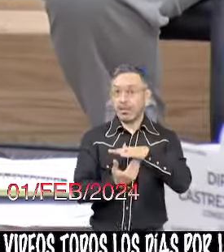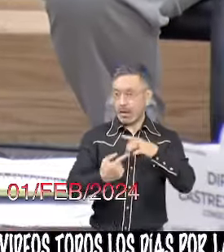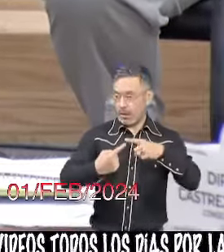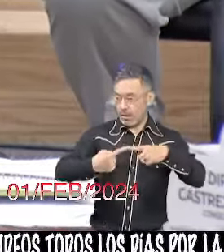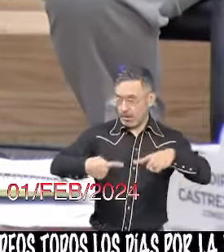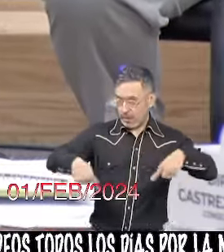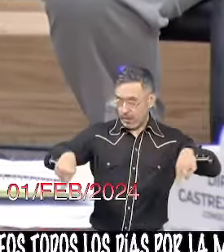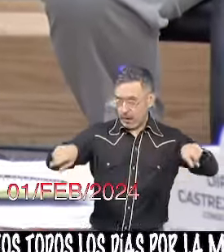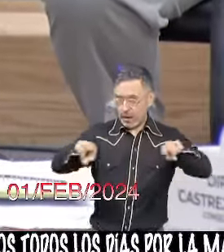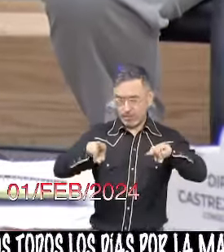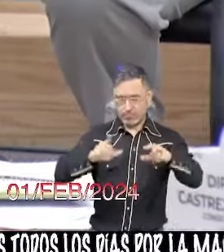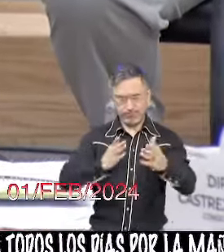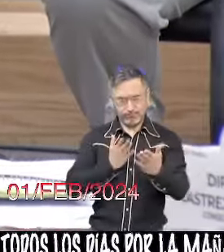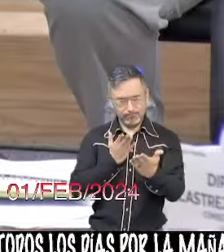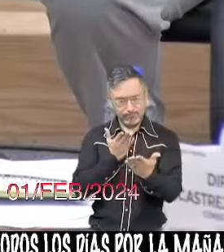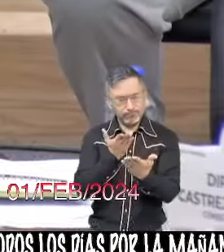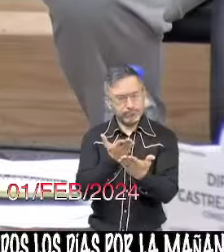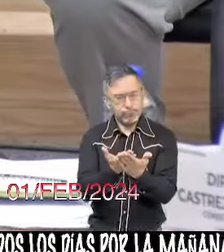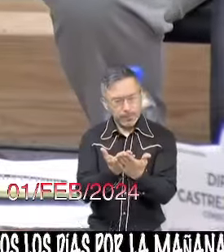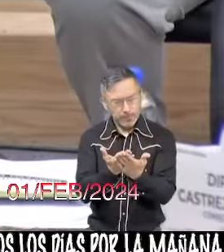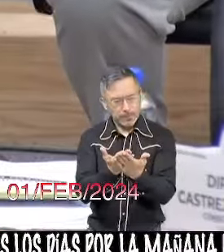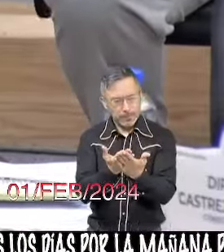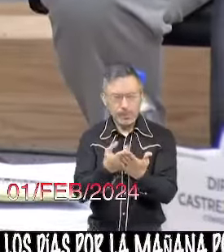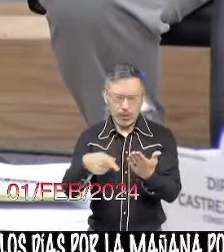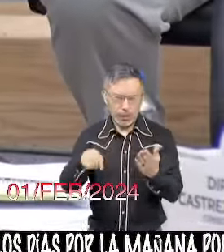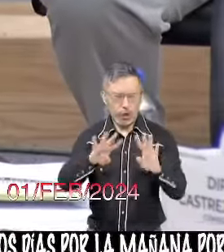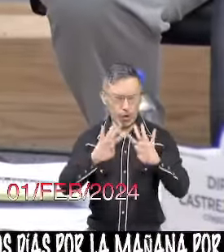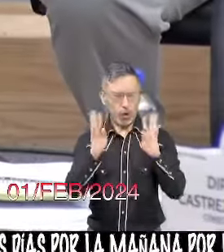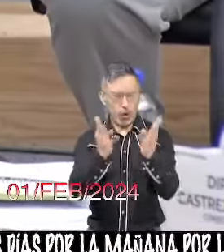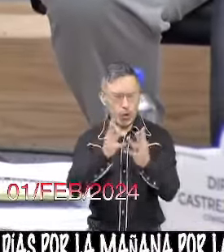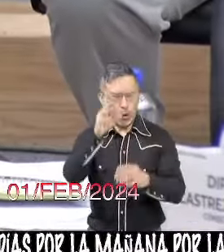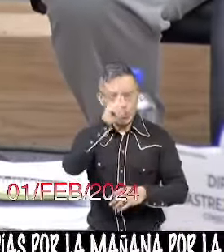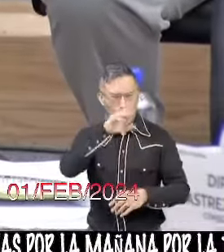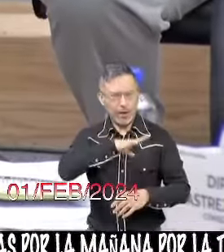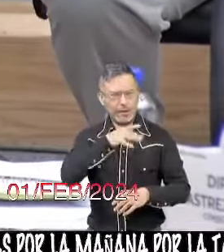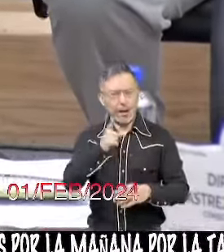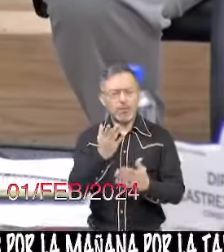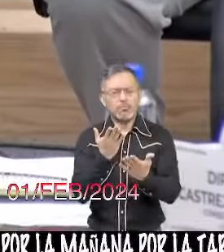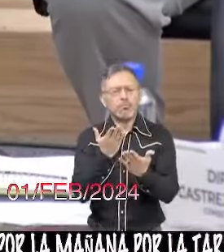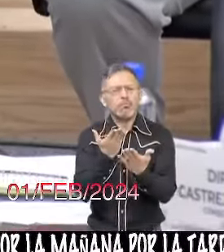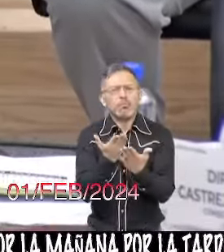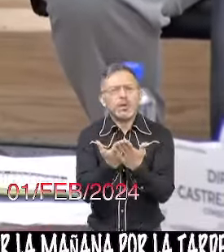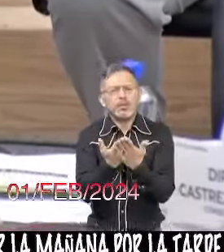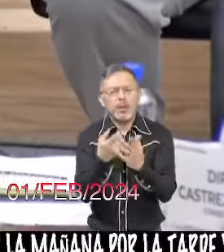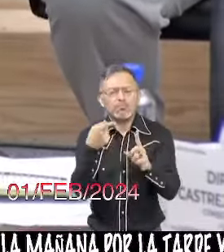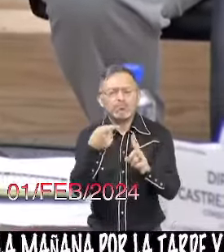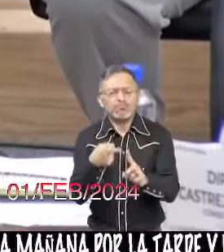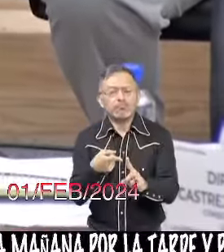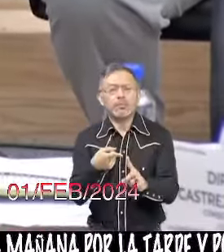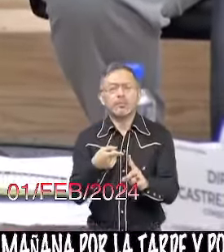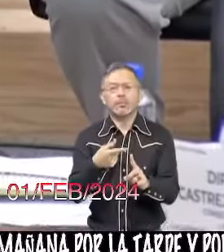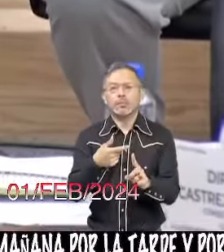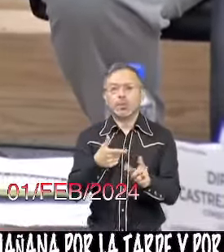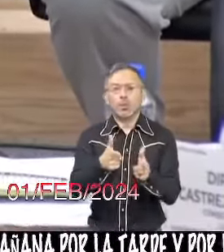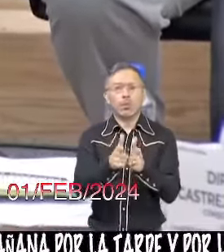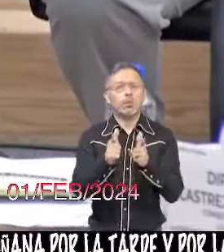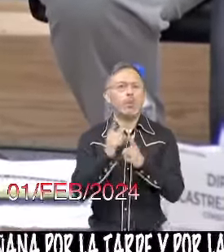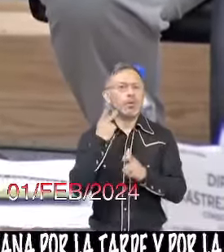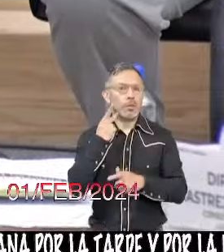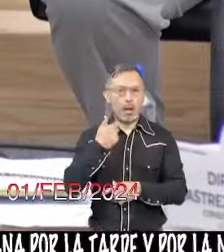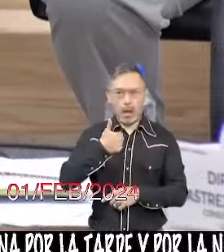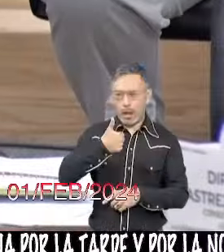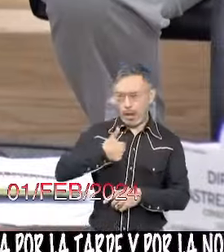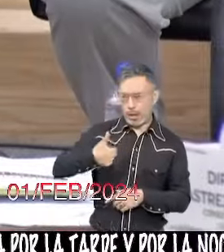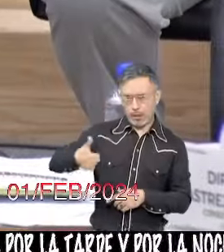consideración de este Consejo General, pues son las plataformas que presentamos todos